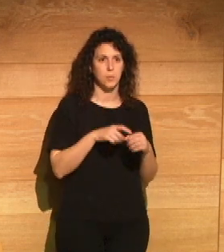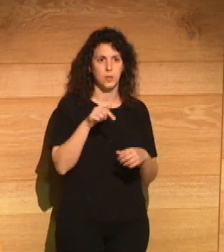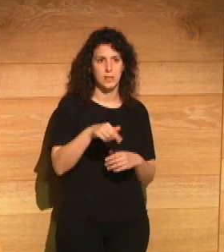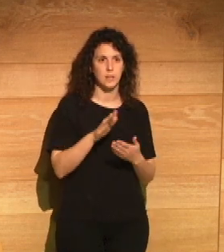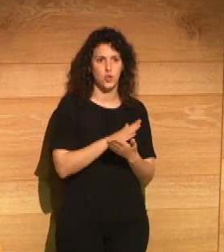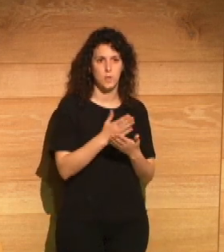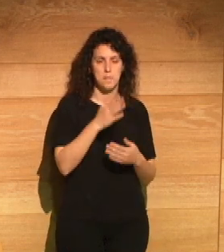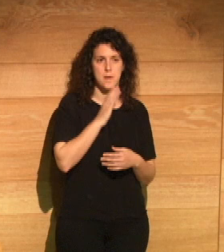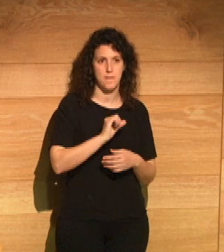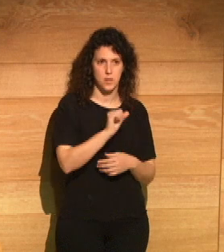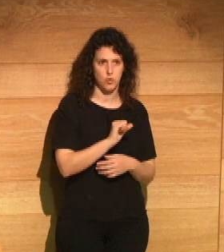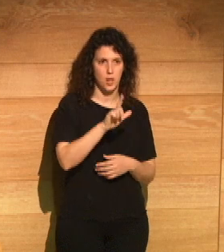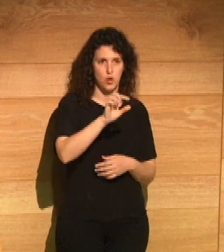magnífica.